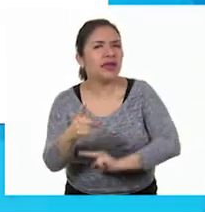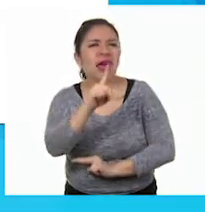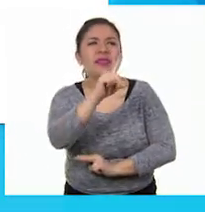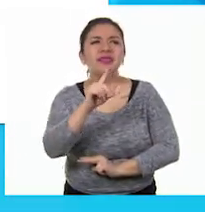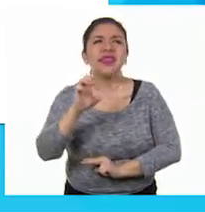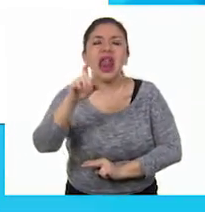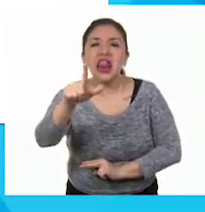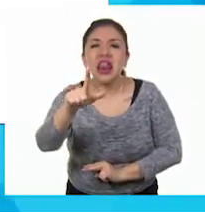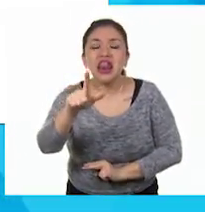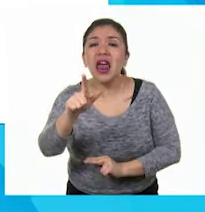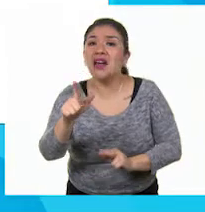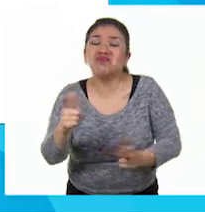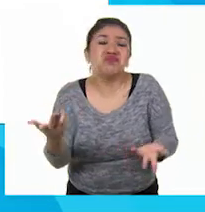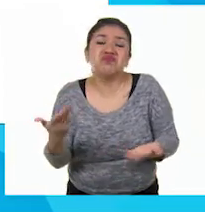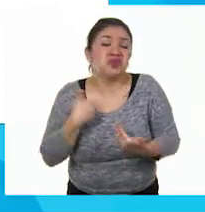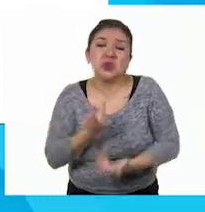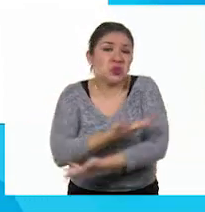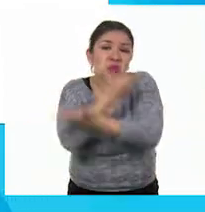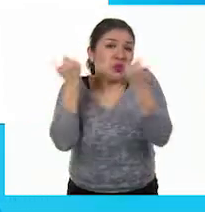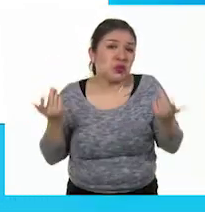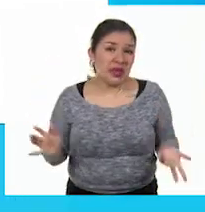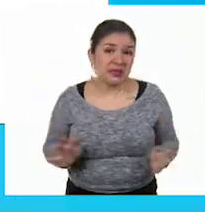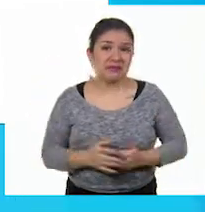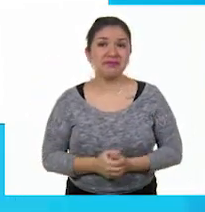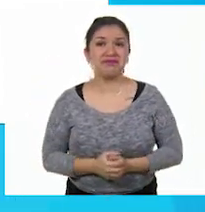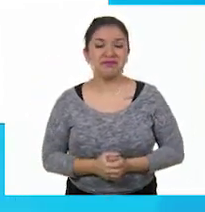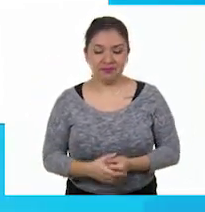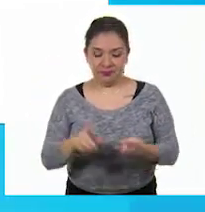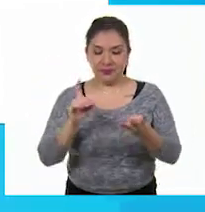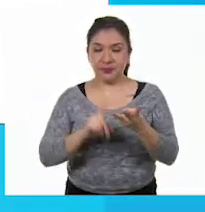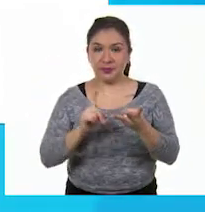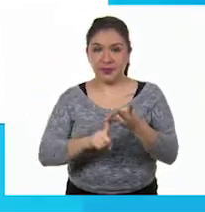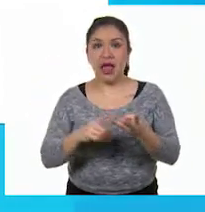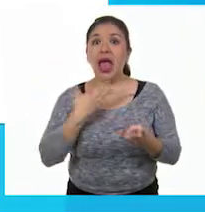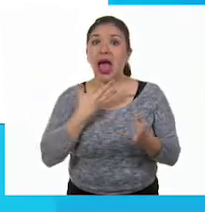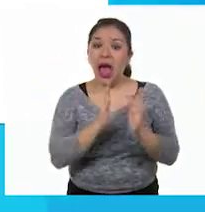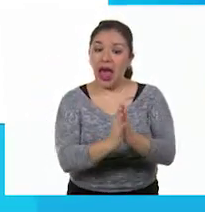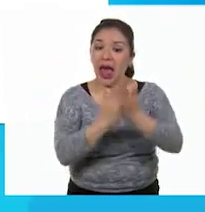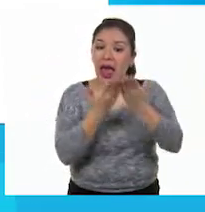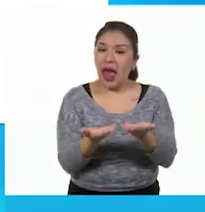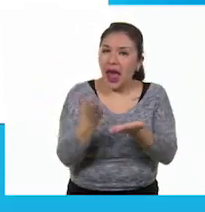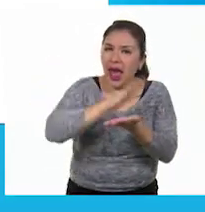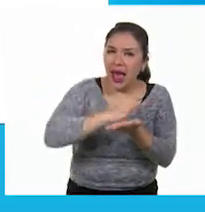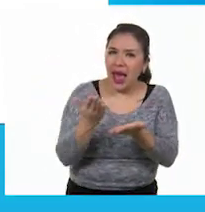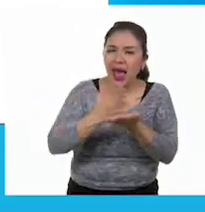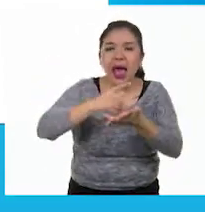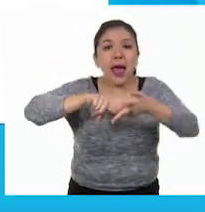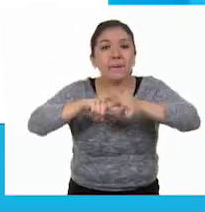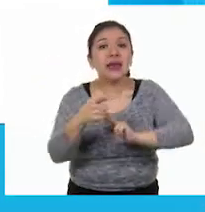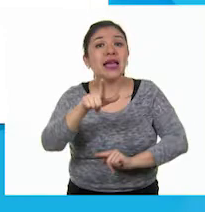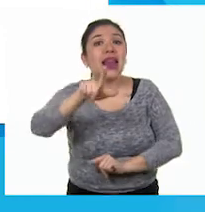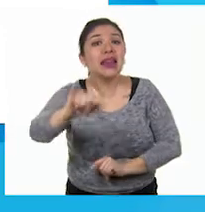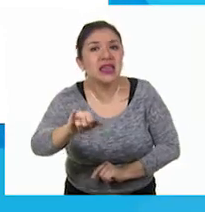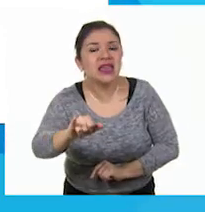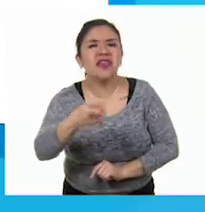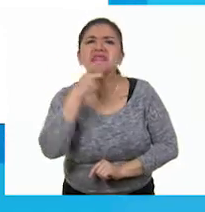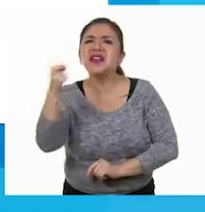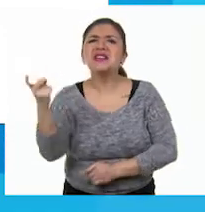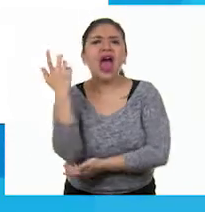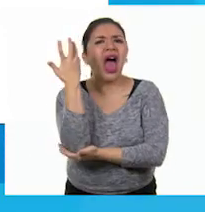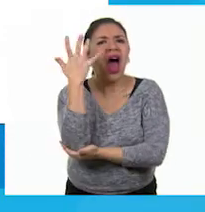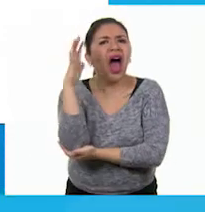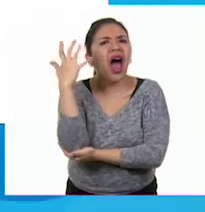del, no sé. Uh-huh. Tiene portada y hojas y empieza con li. Árbol.